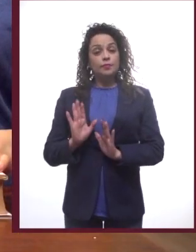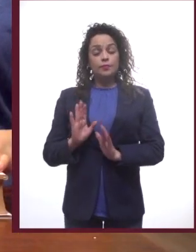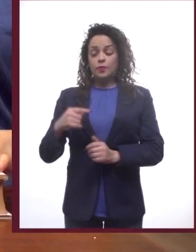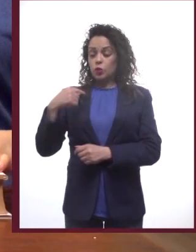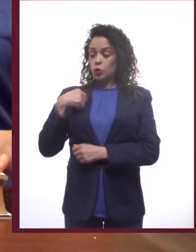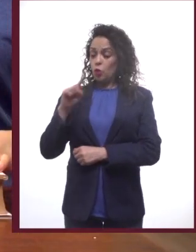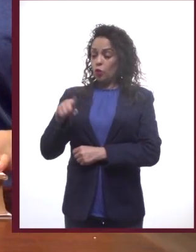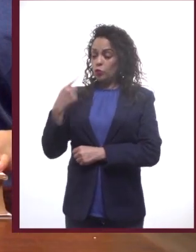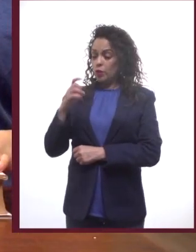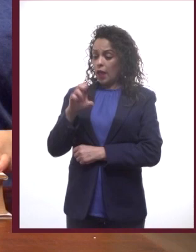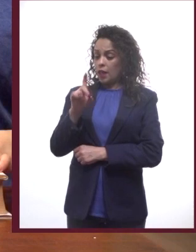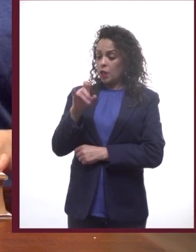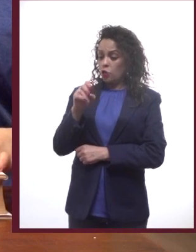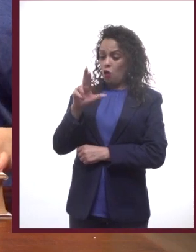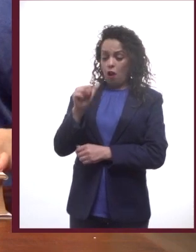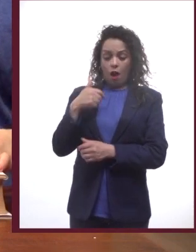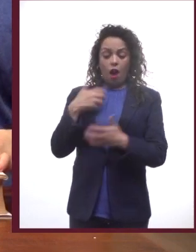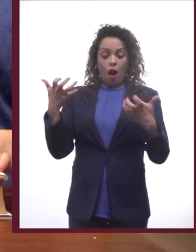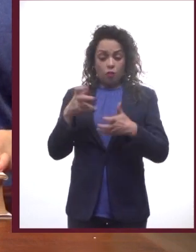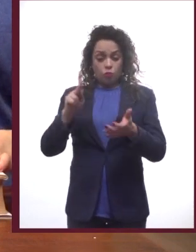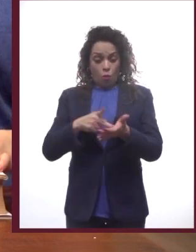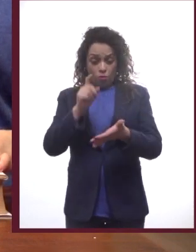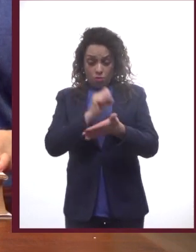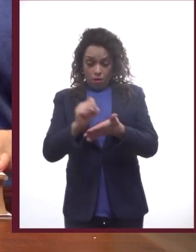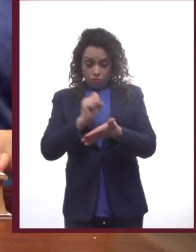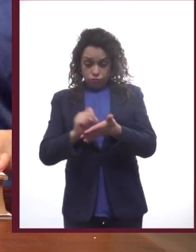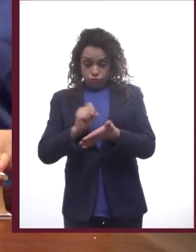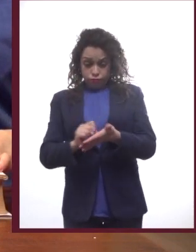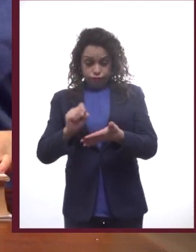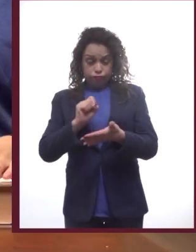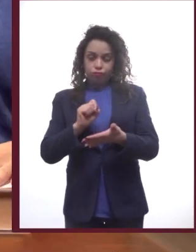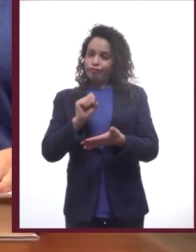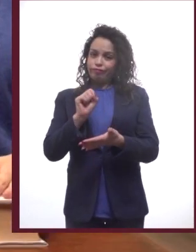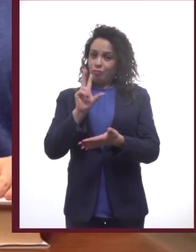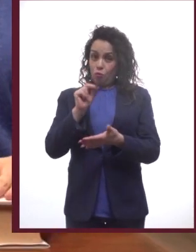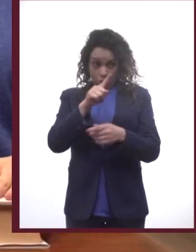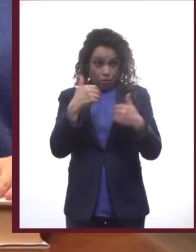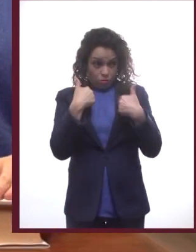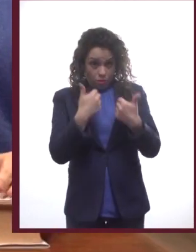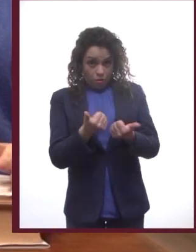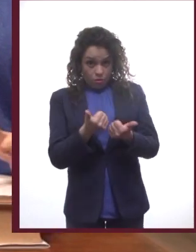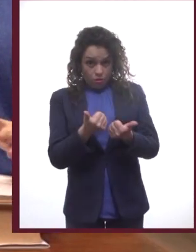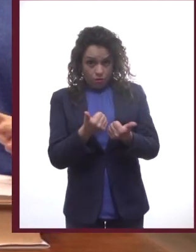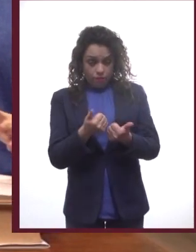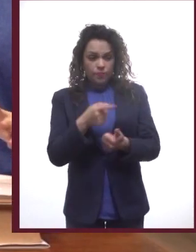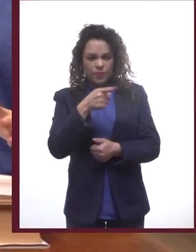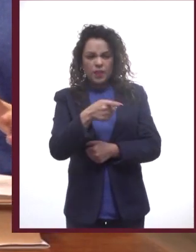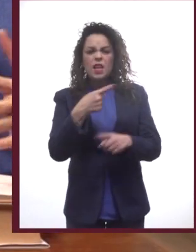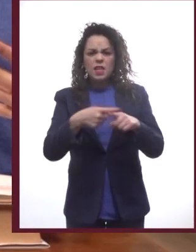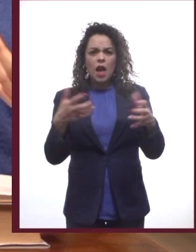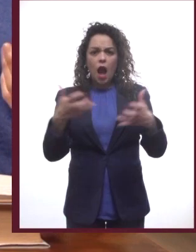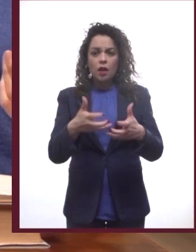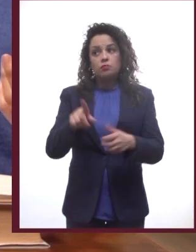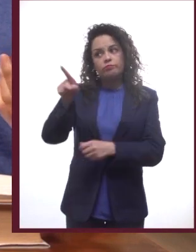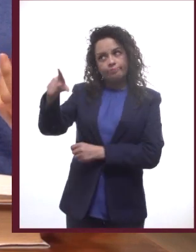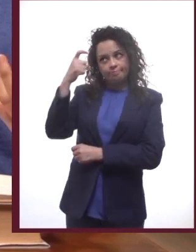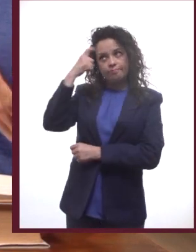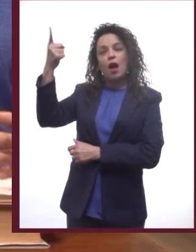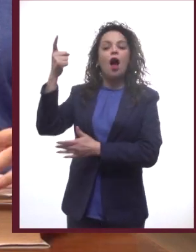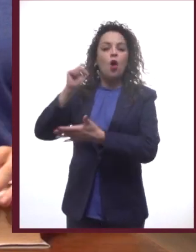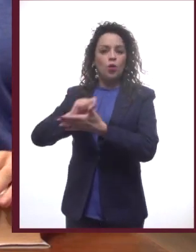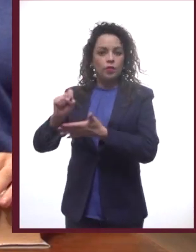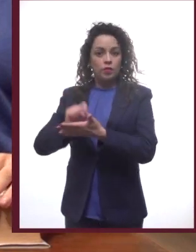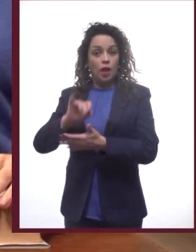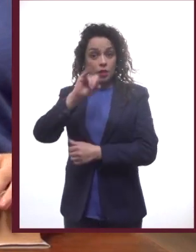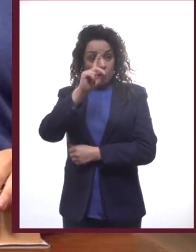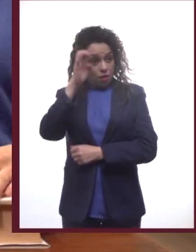Mi papel de editora no es el de reescribir, ¿entendido? Eso le toca al autor.